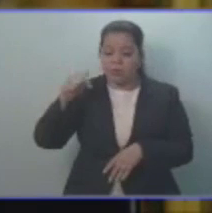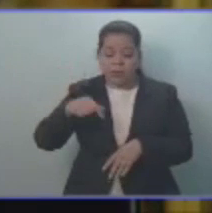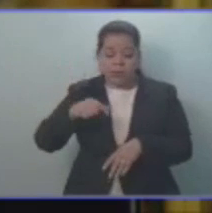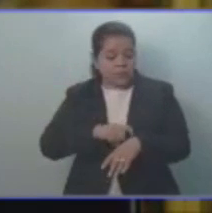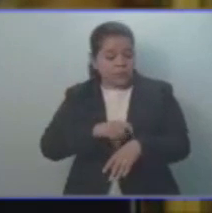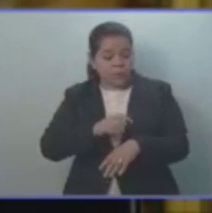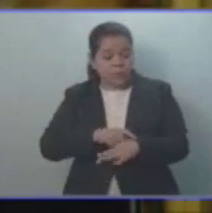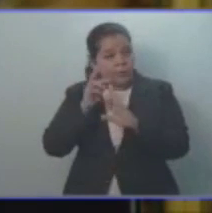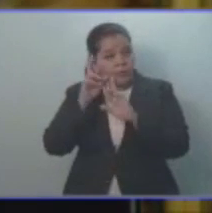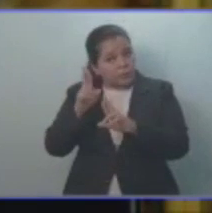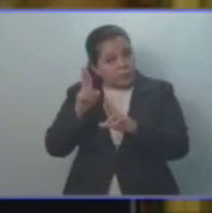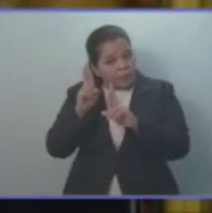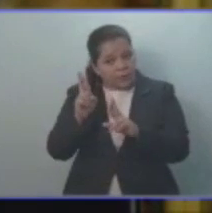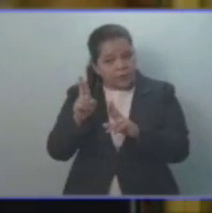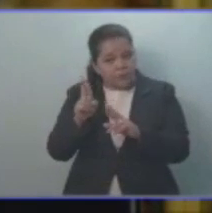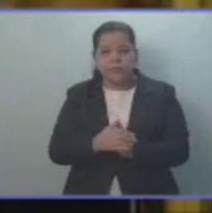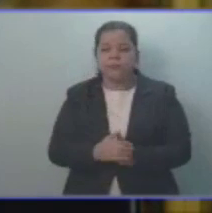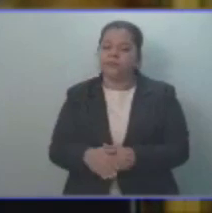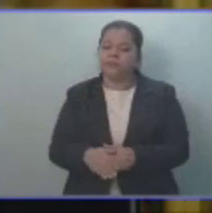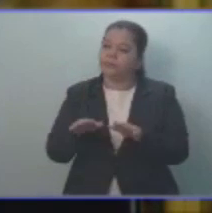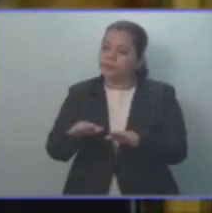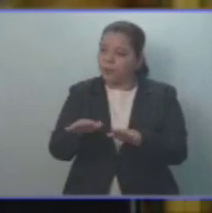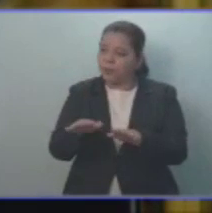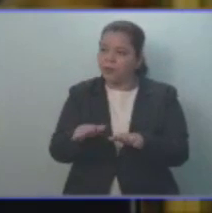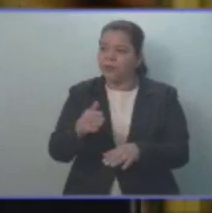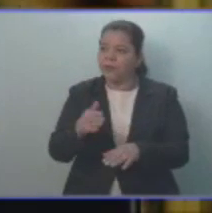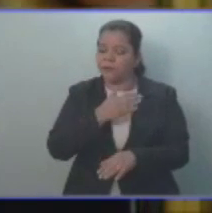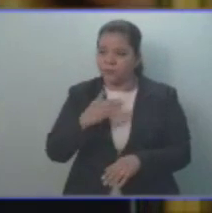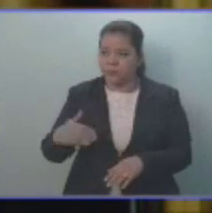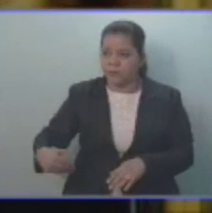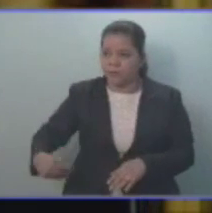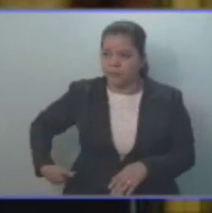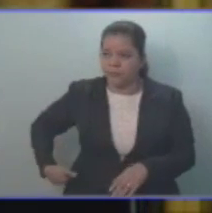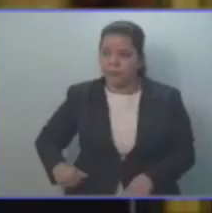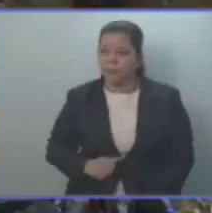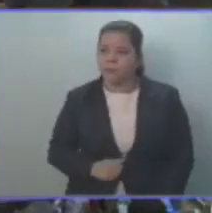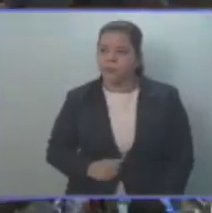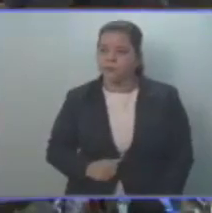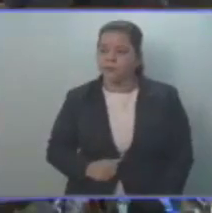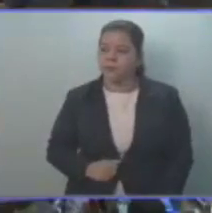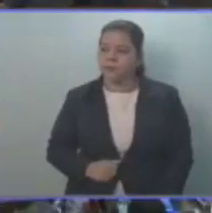es el momento de la esperanza. Muchas gracias, señor presidente.